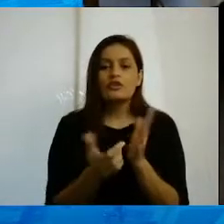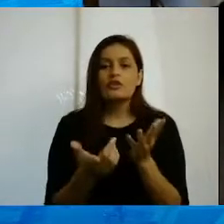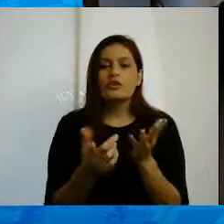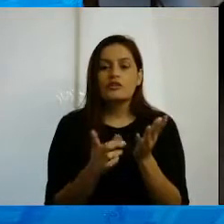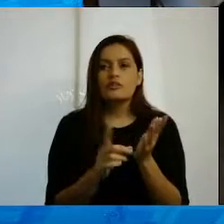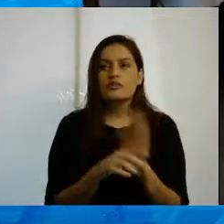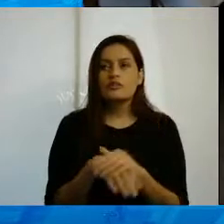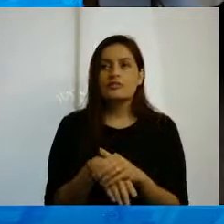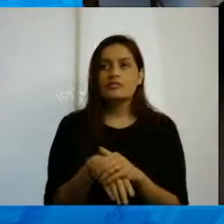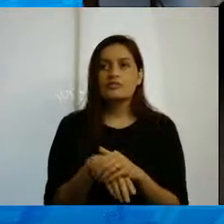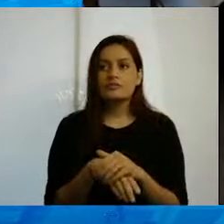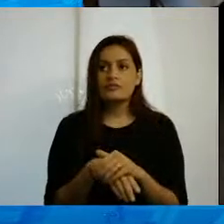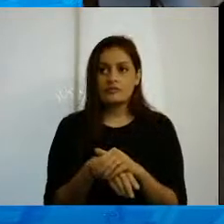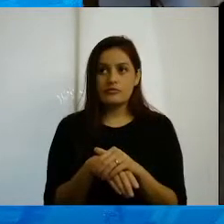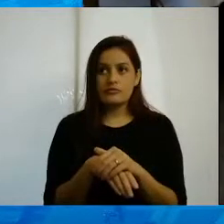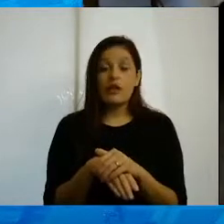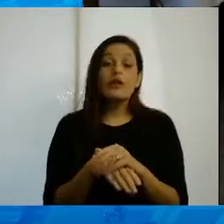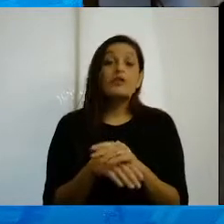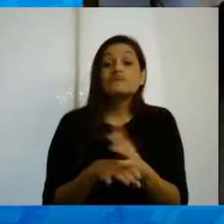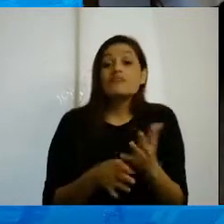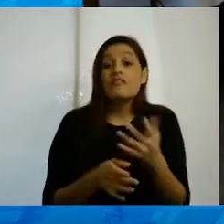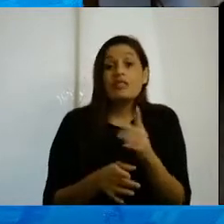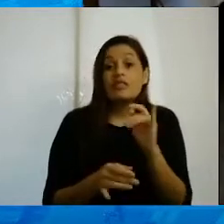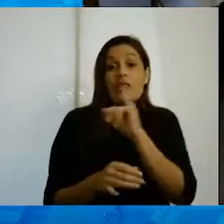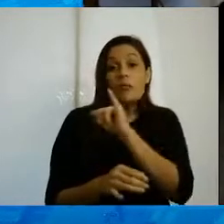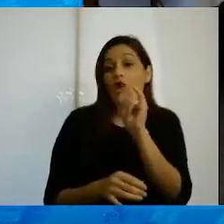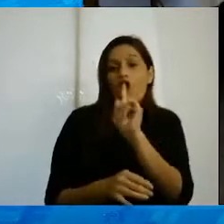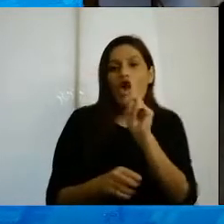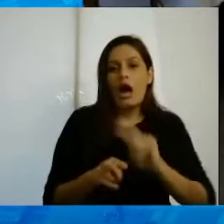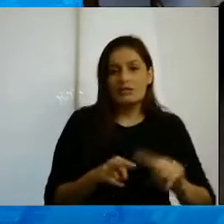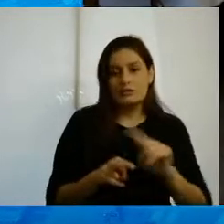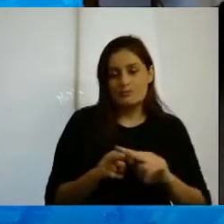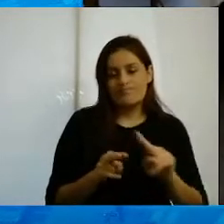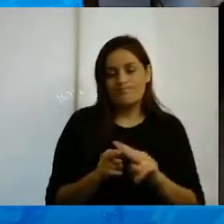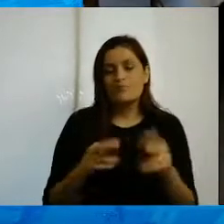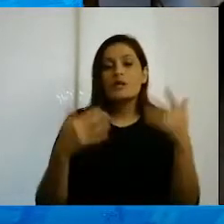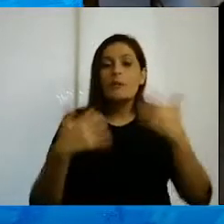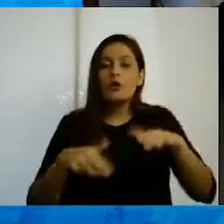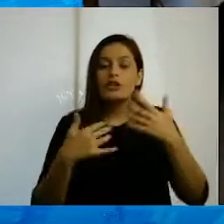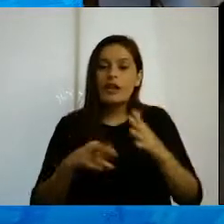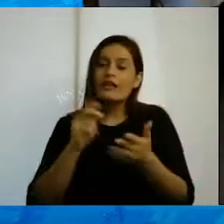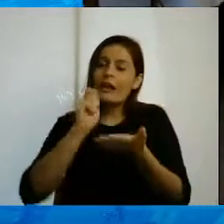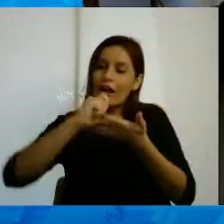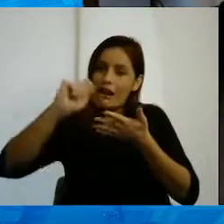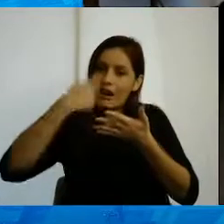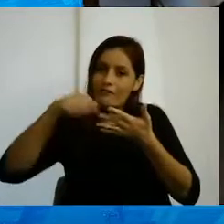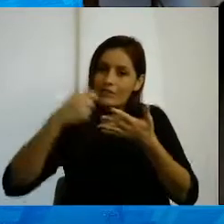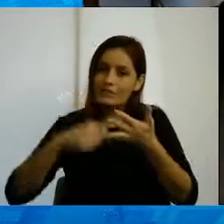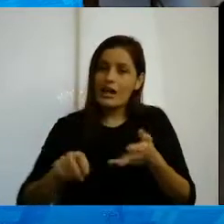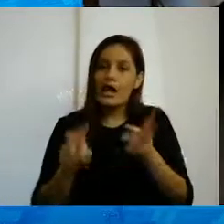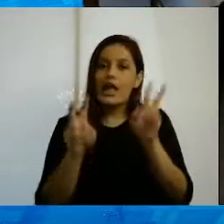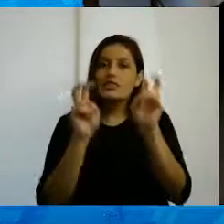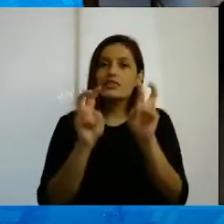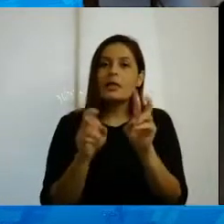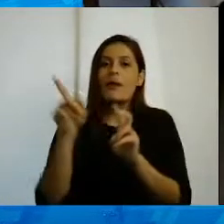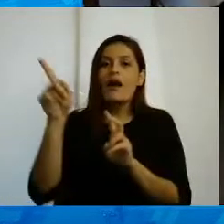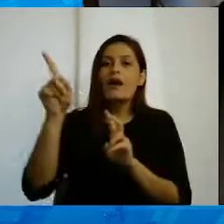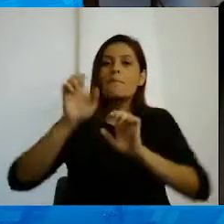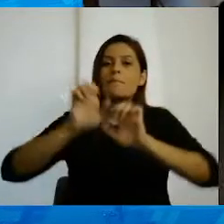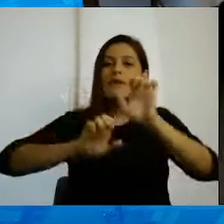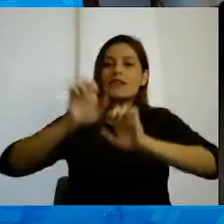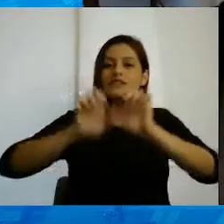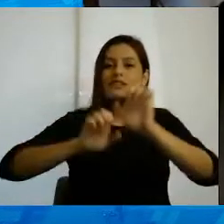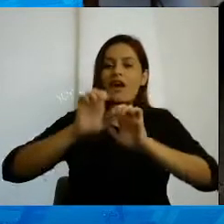la mano, que la mostraron, finalmente no se concretó. Yo creo que es importante revisar este tema, pero puntualmente el tema de la planta de tratamiento. Lo